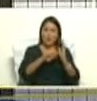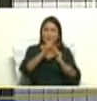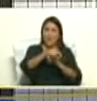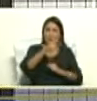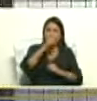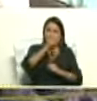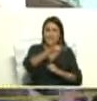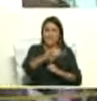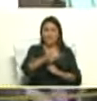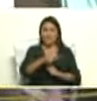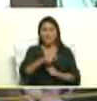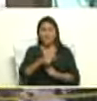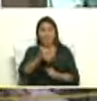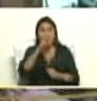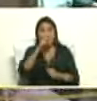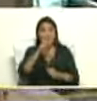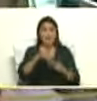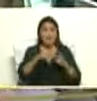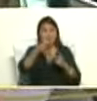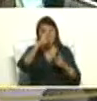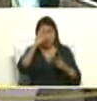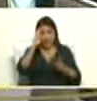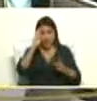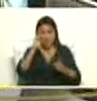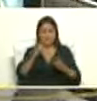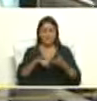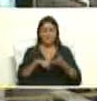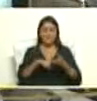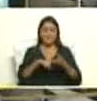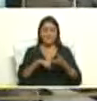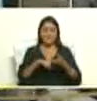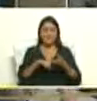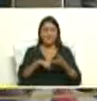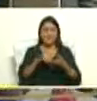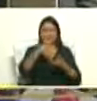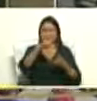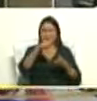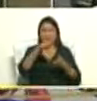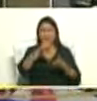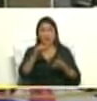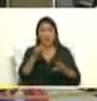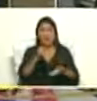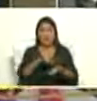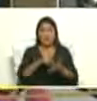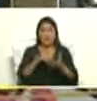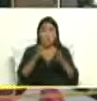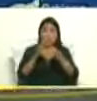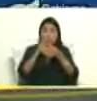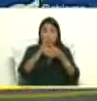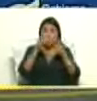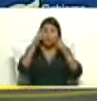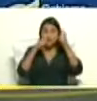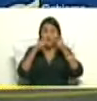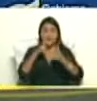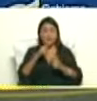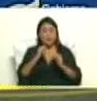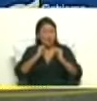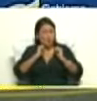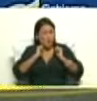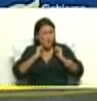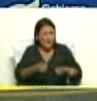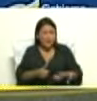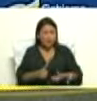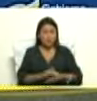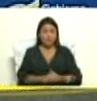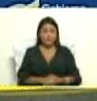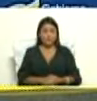comandante Reyes Dios dado cabello rondón que estuvieron con el comandante Chávez desde su